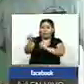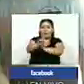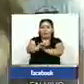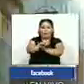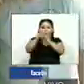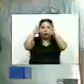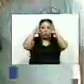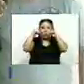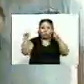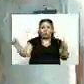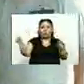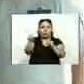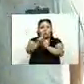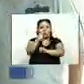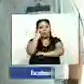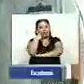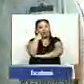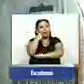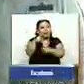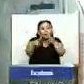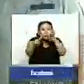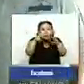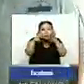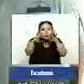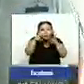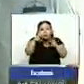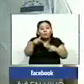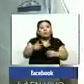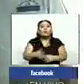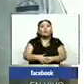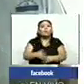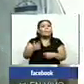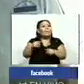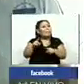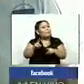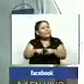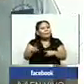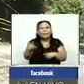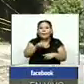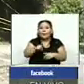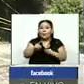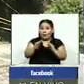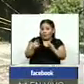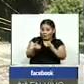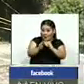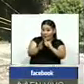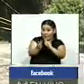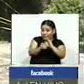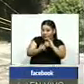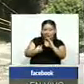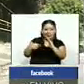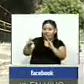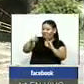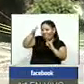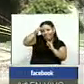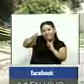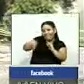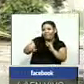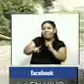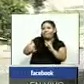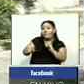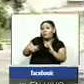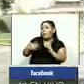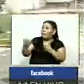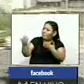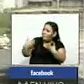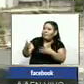permanente acá, así como en otros lugares. Pero no todos han decidido dejar sus viviendas y piden una solución